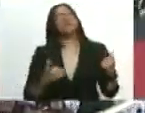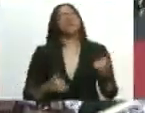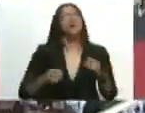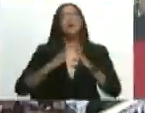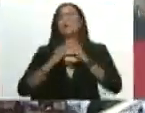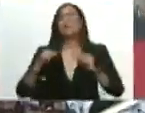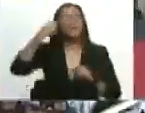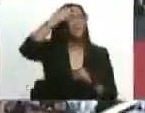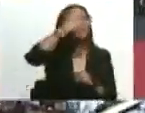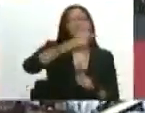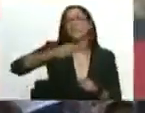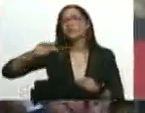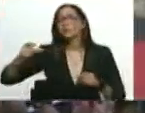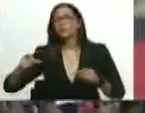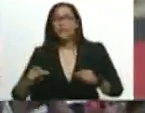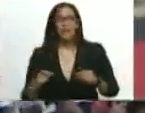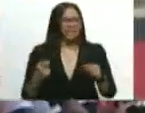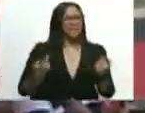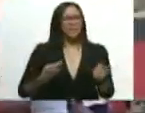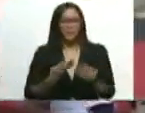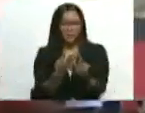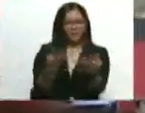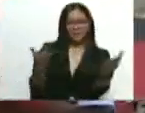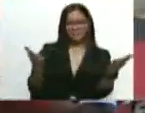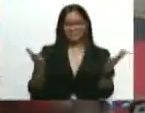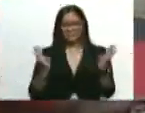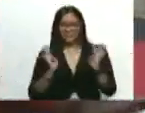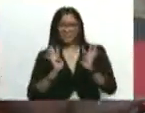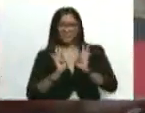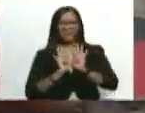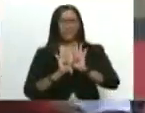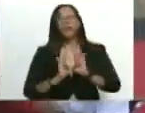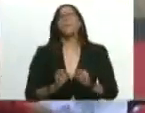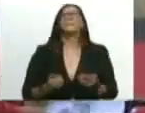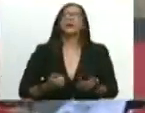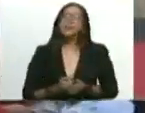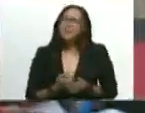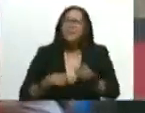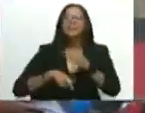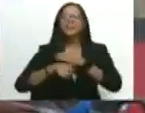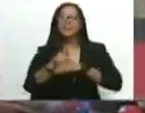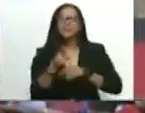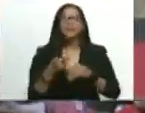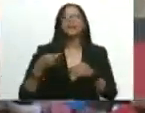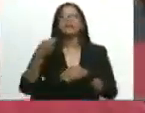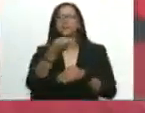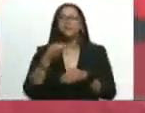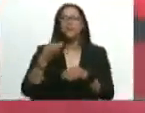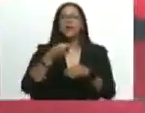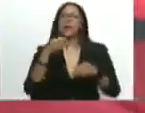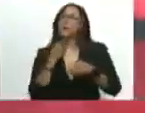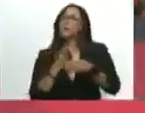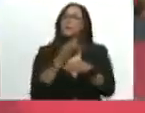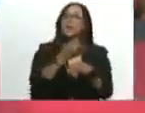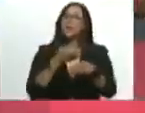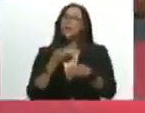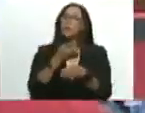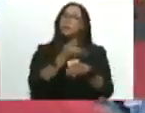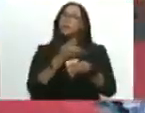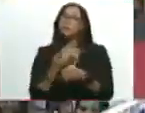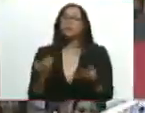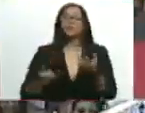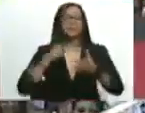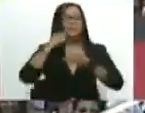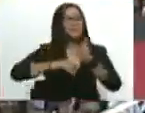y a todos los pueblecitos que adornan la serranía para que vayan buscando de ella por decir